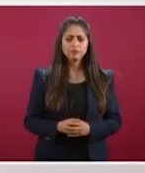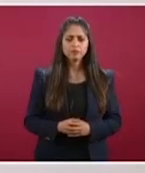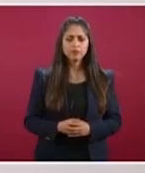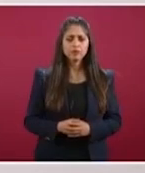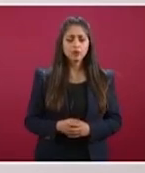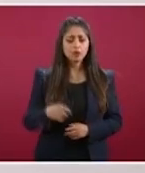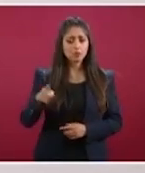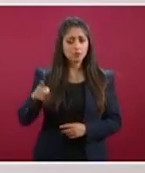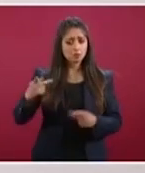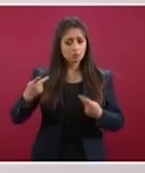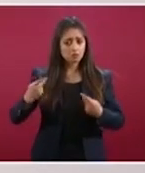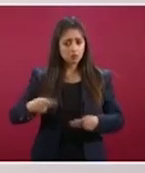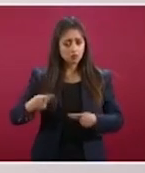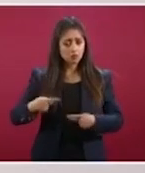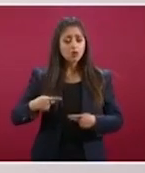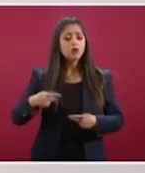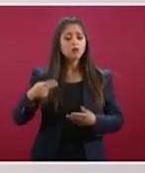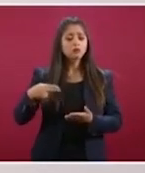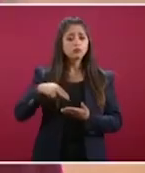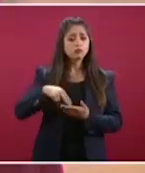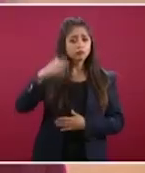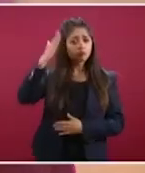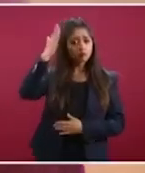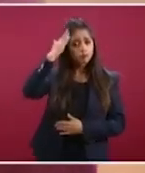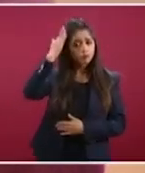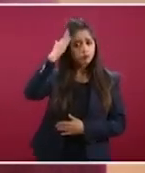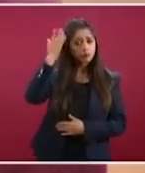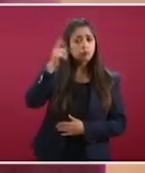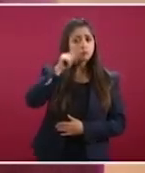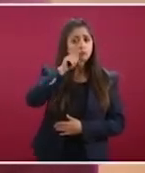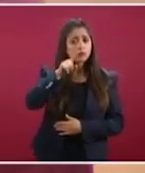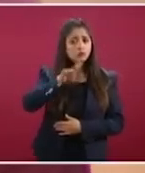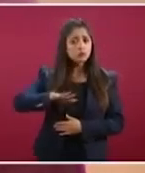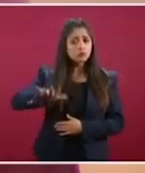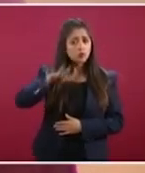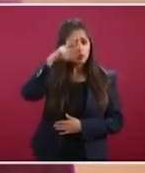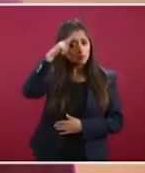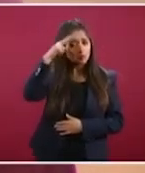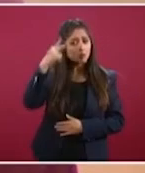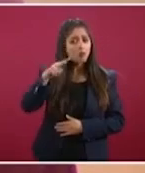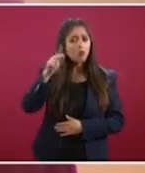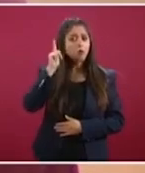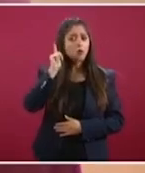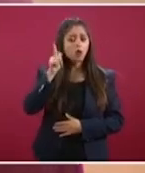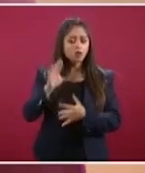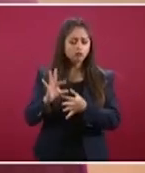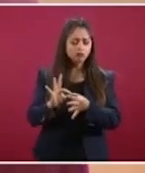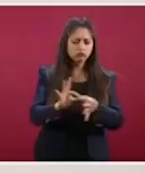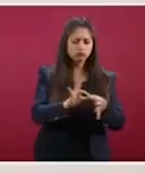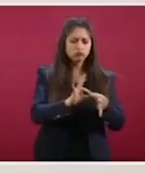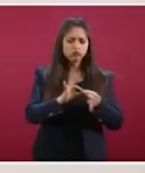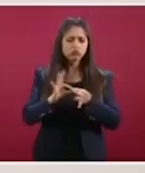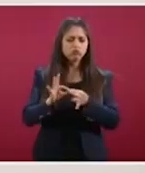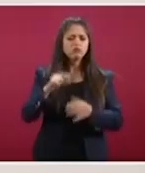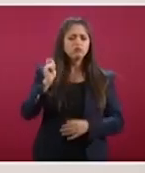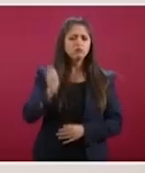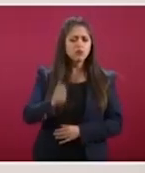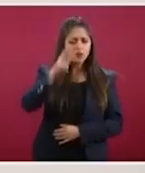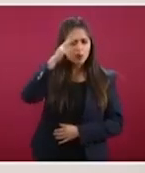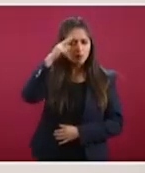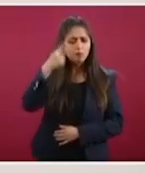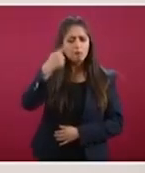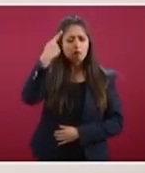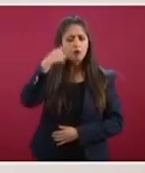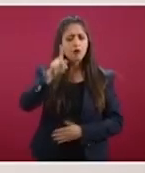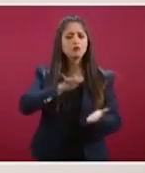de autoridad y poder como el pueblo en general actúen como uno solo, como el país que somos, para apoyar a los talentos